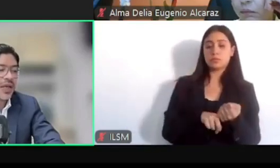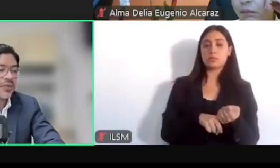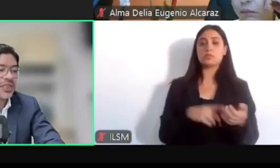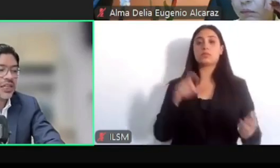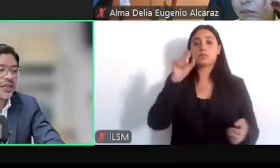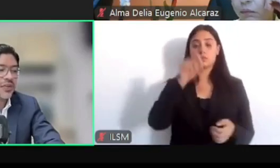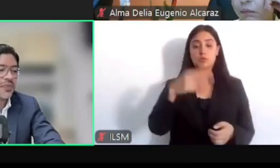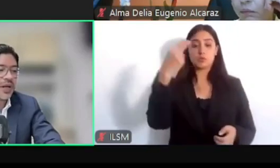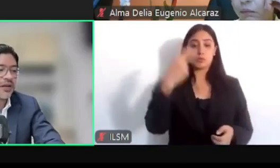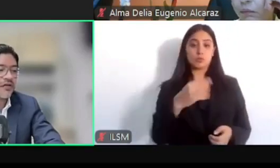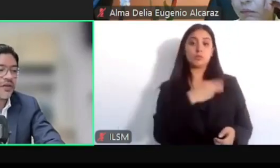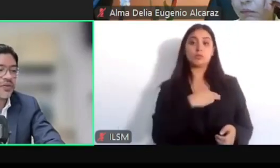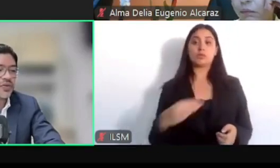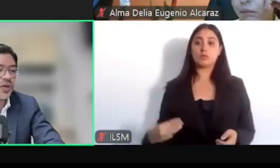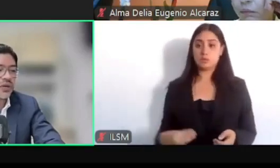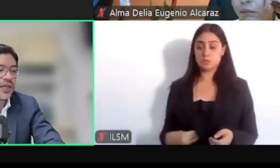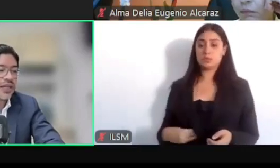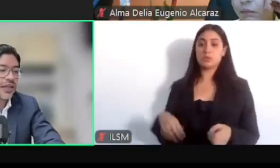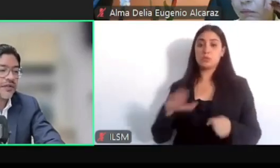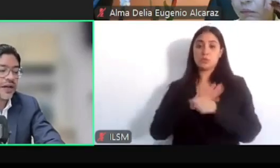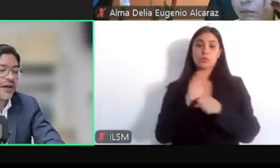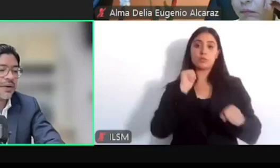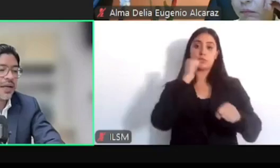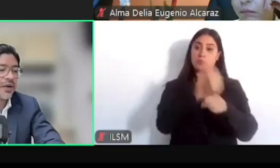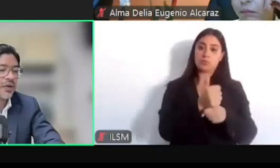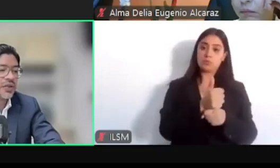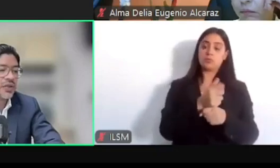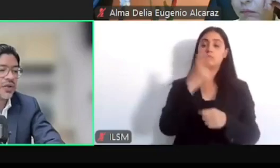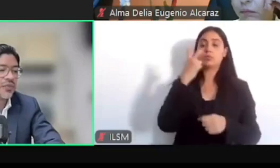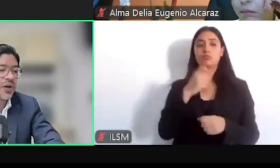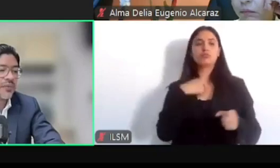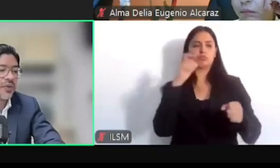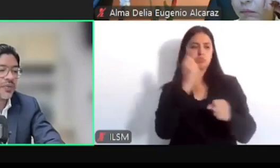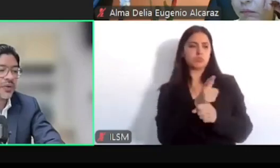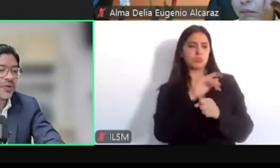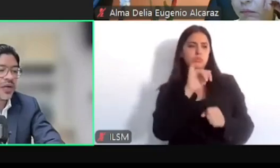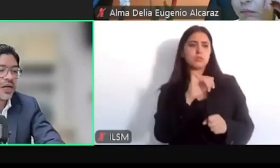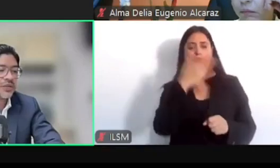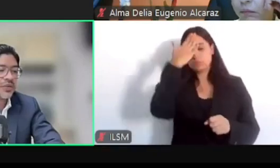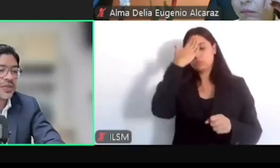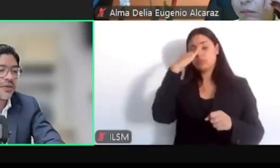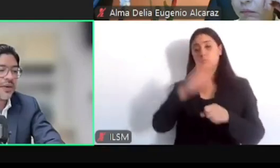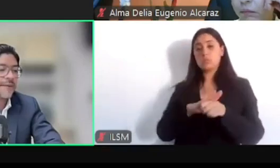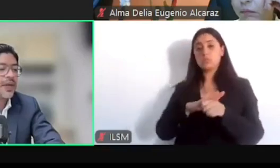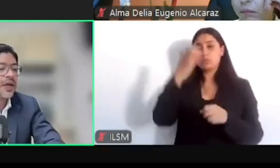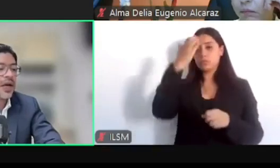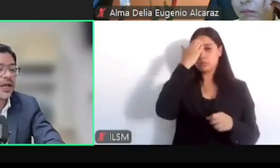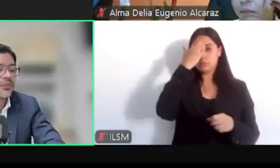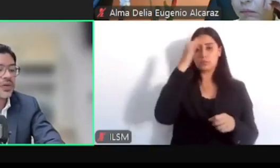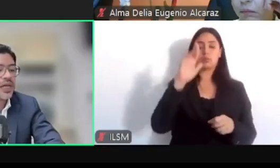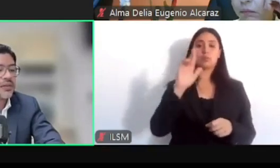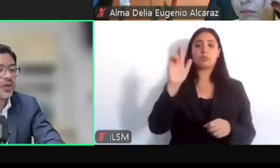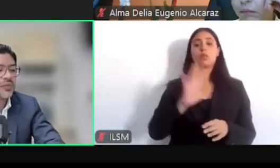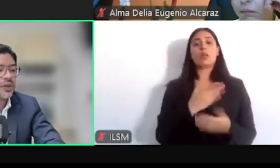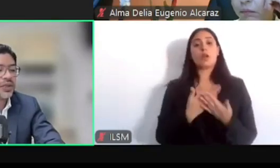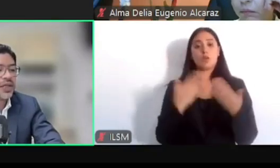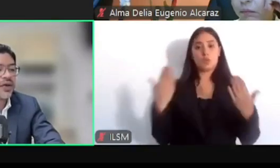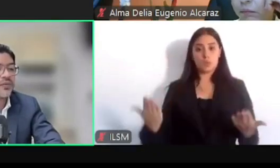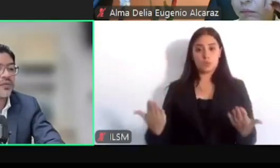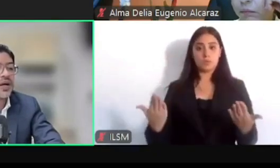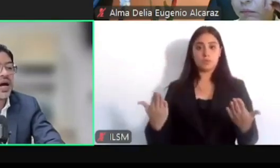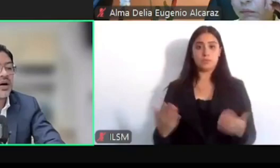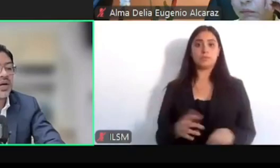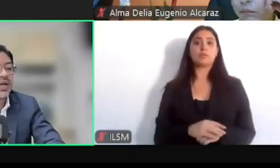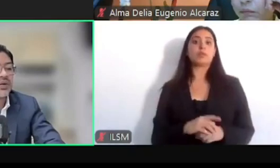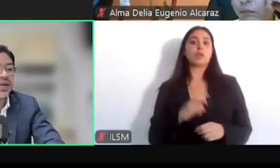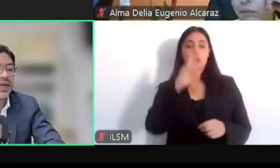nombre y el municipio por el que fue postulado era identificable y conocido por la propia autoridad responsable en el procedimiento partidario